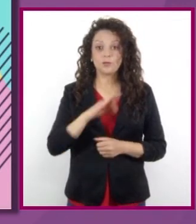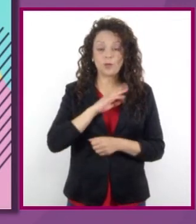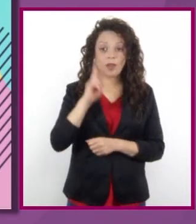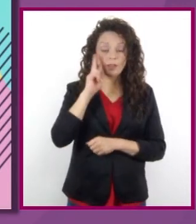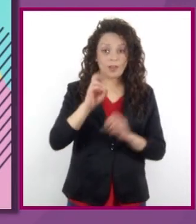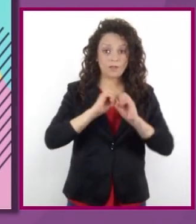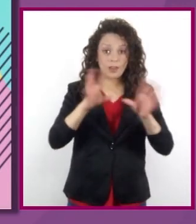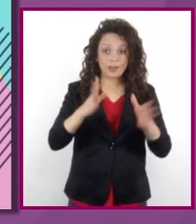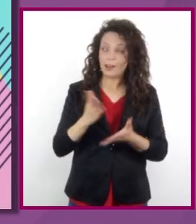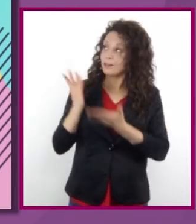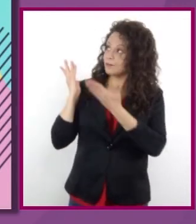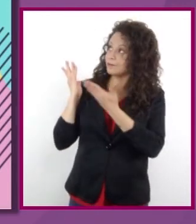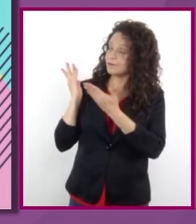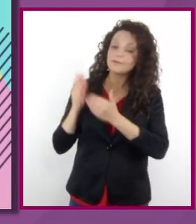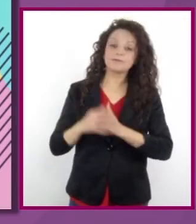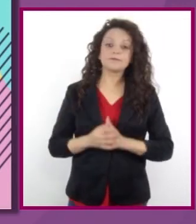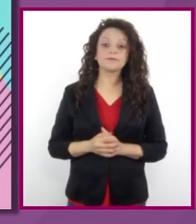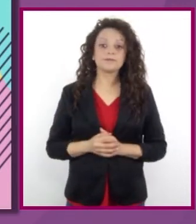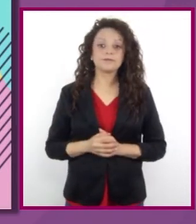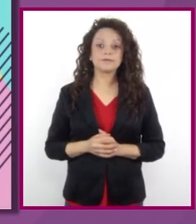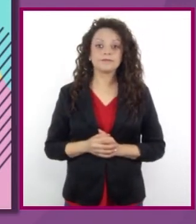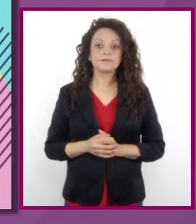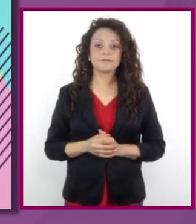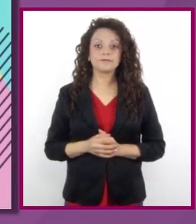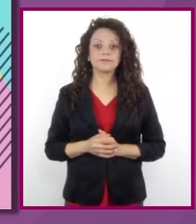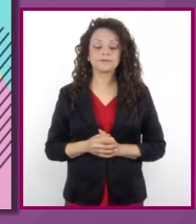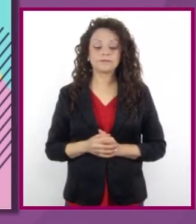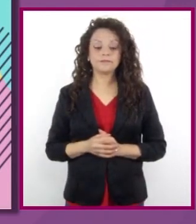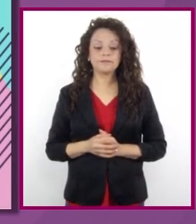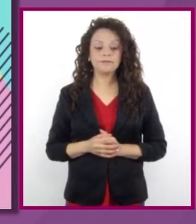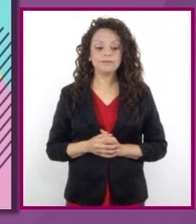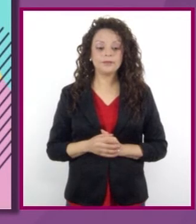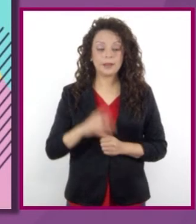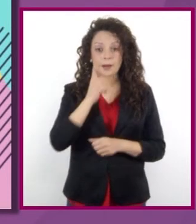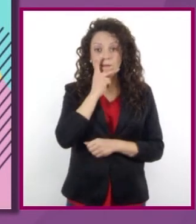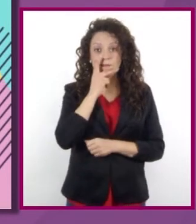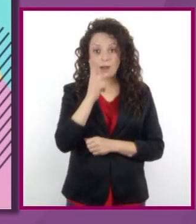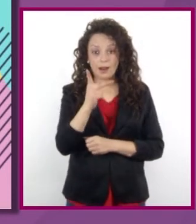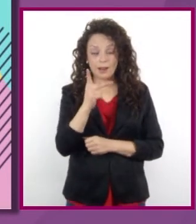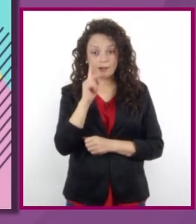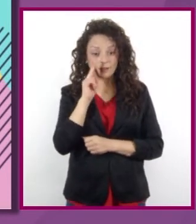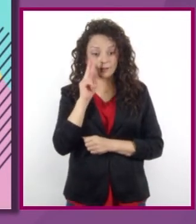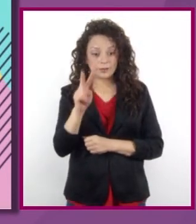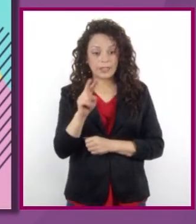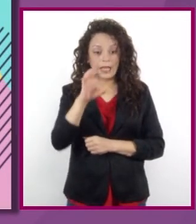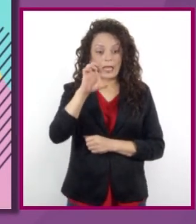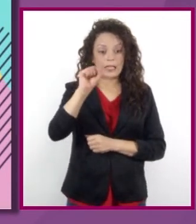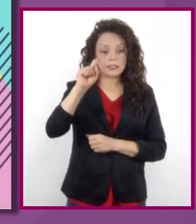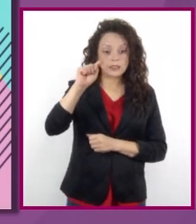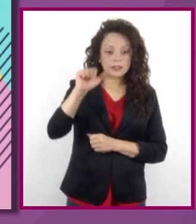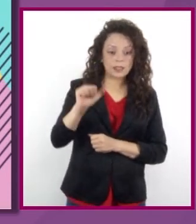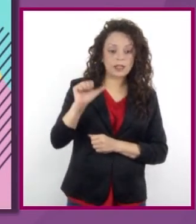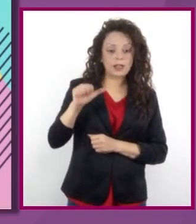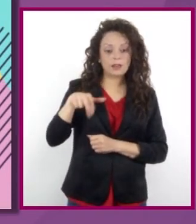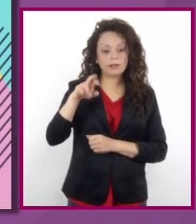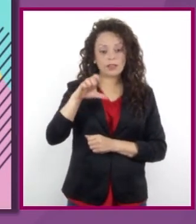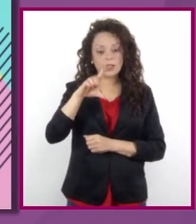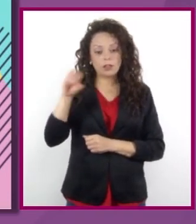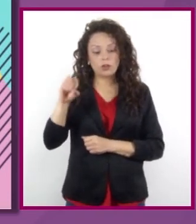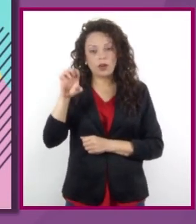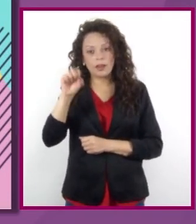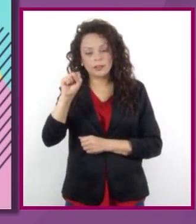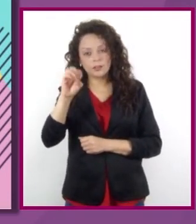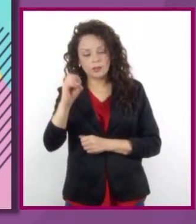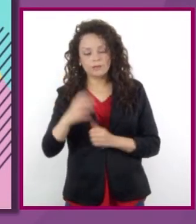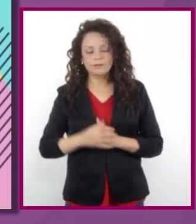toda vuestra ofrenda de bienvenida? ¿Aquello con que os llegáis a las personas? Dijeron ellos. Esto es